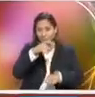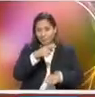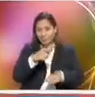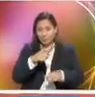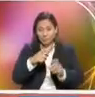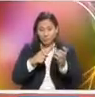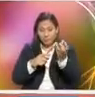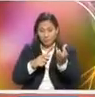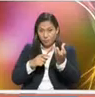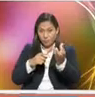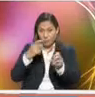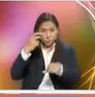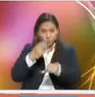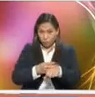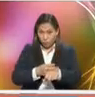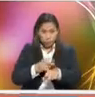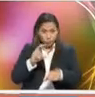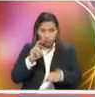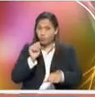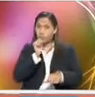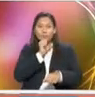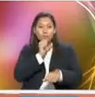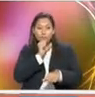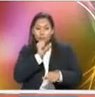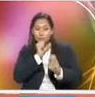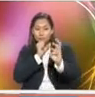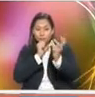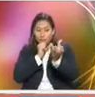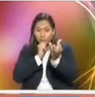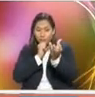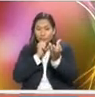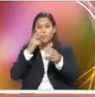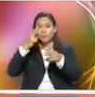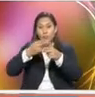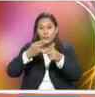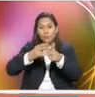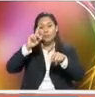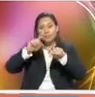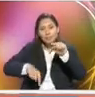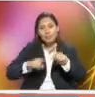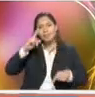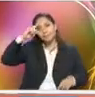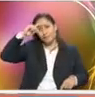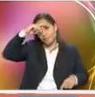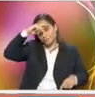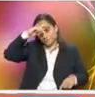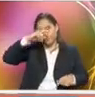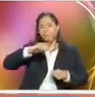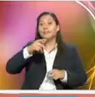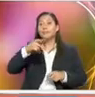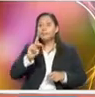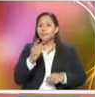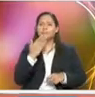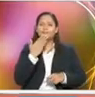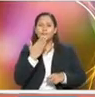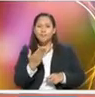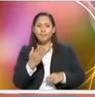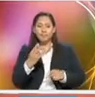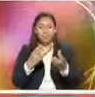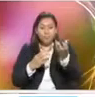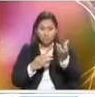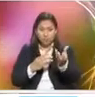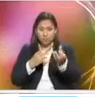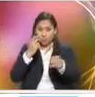si no está muy maduro, para poder separar el hueso va a costar mucho. Entonces, Sí. pero está bien que no esté tan